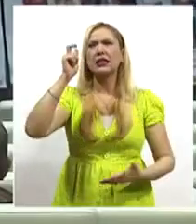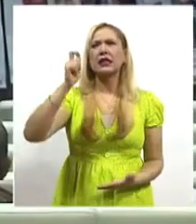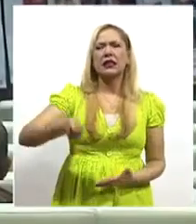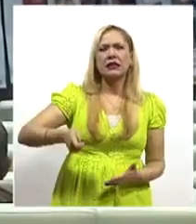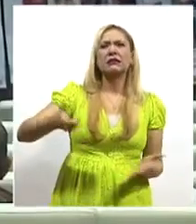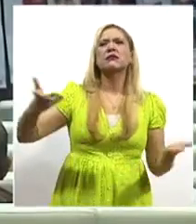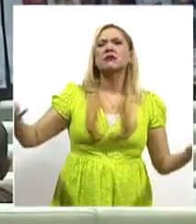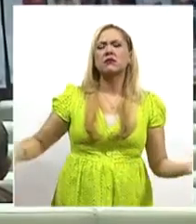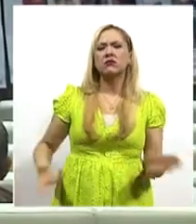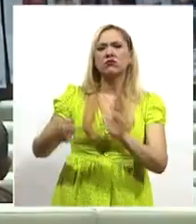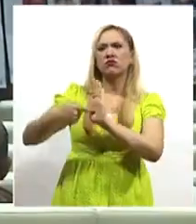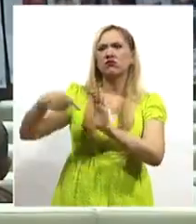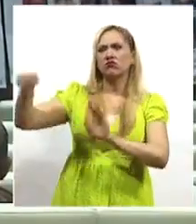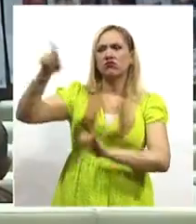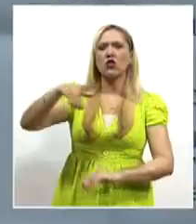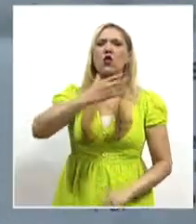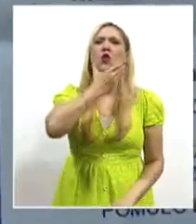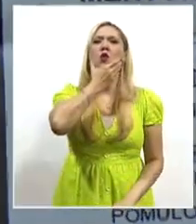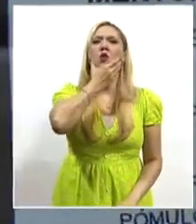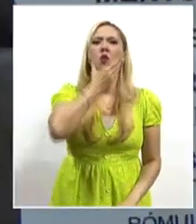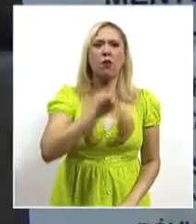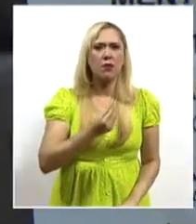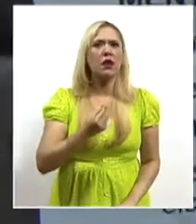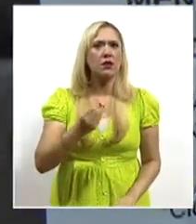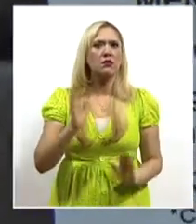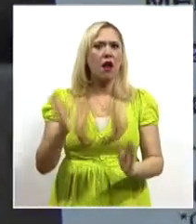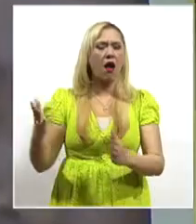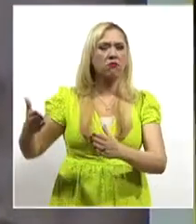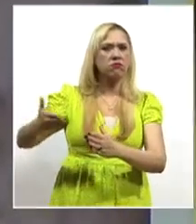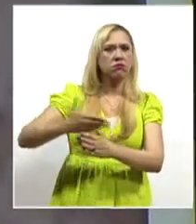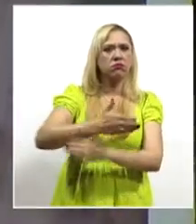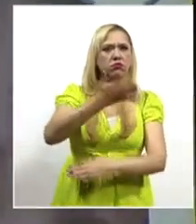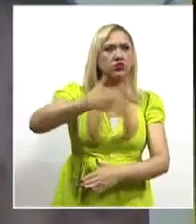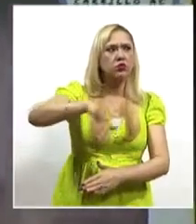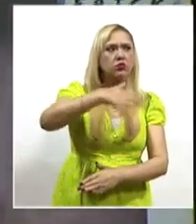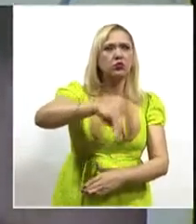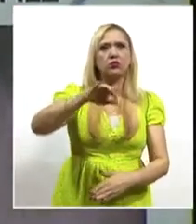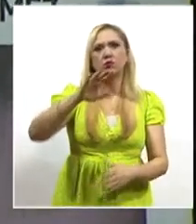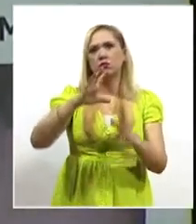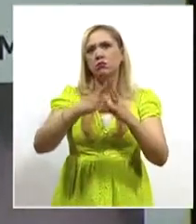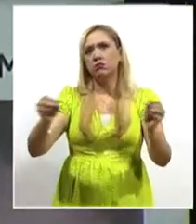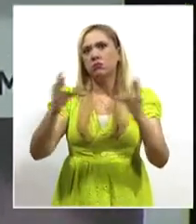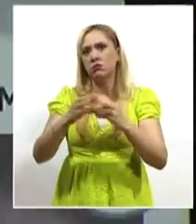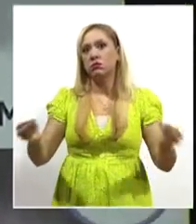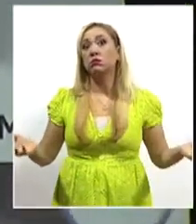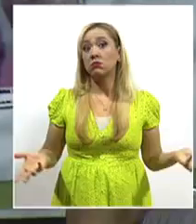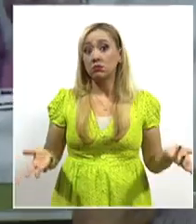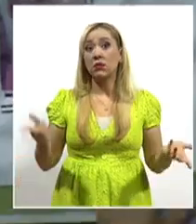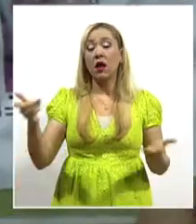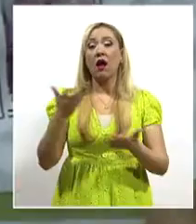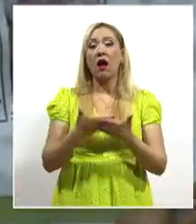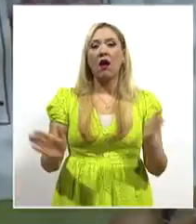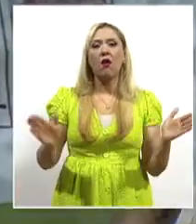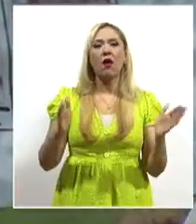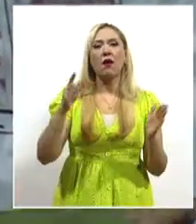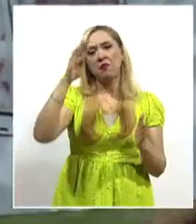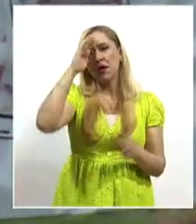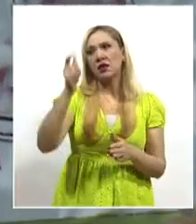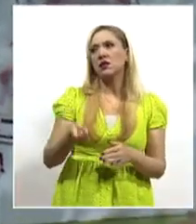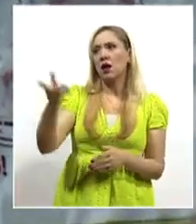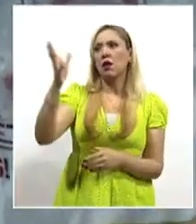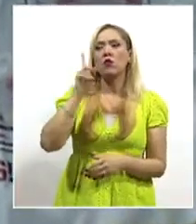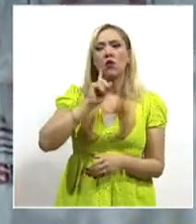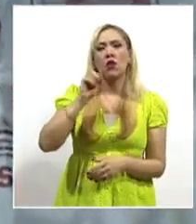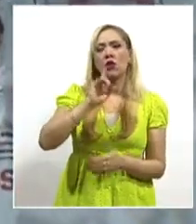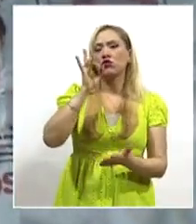resignificar la postura de la masculinidad en la búsqueda de personas desaparecidas en México. Hombres que están rompiendo barreras de género, pues estos